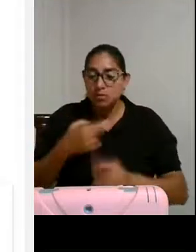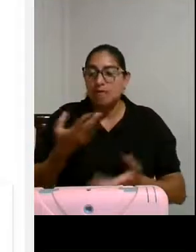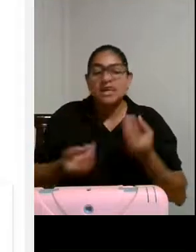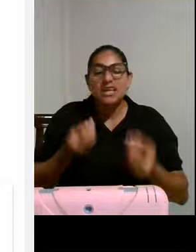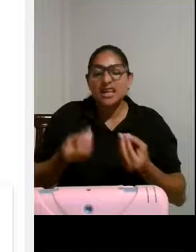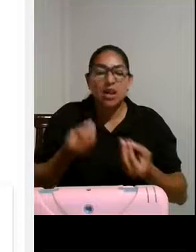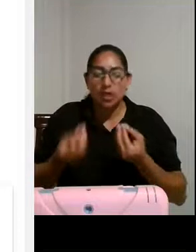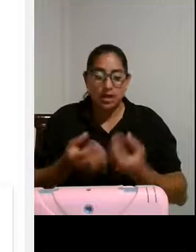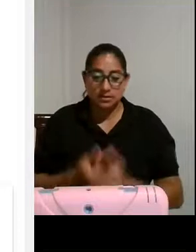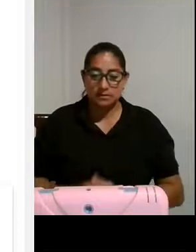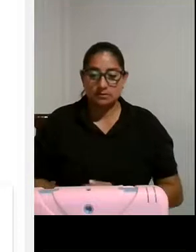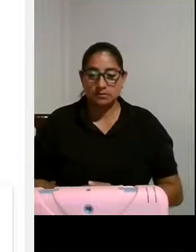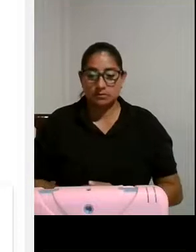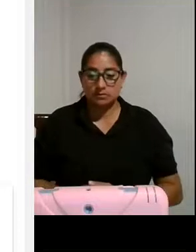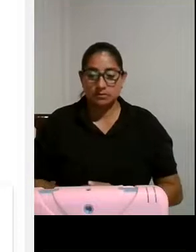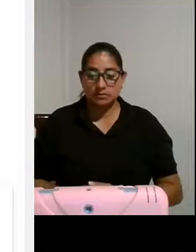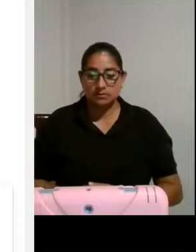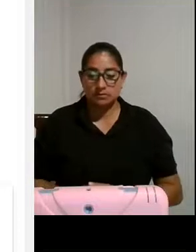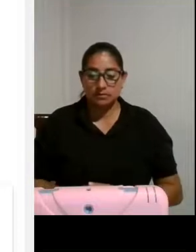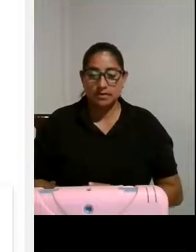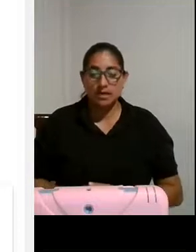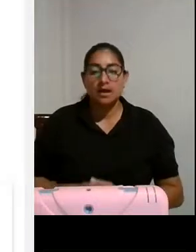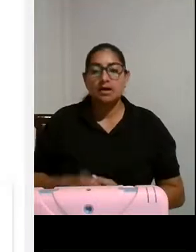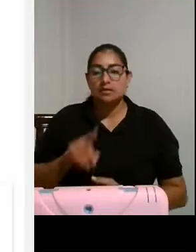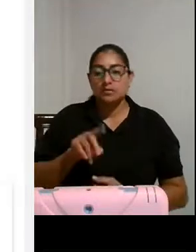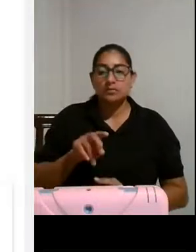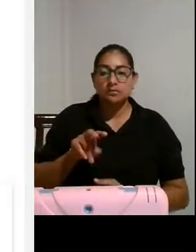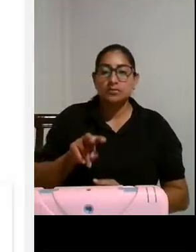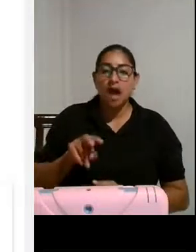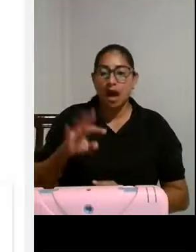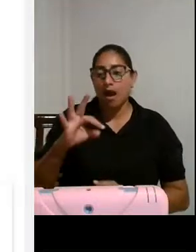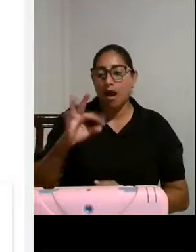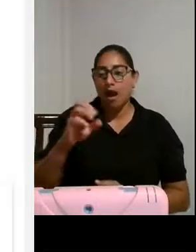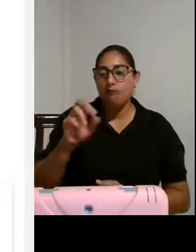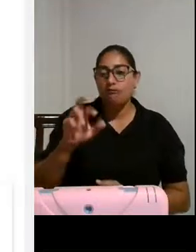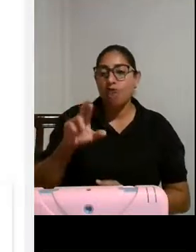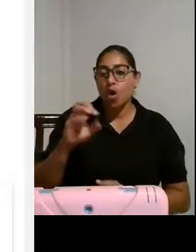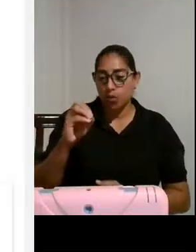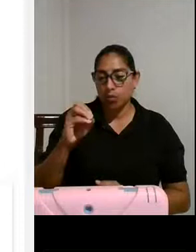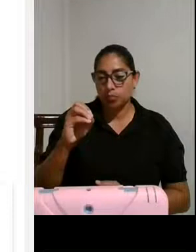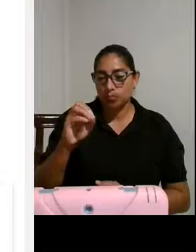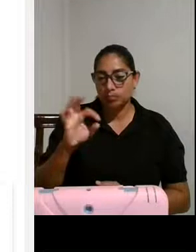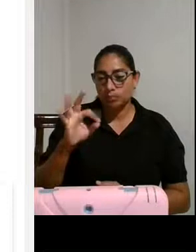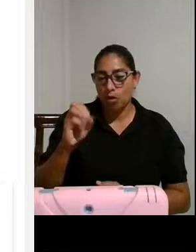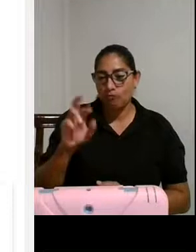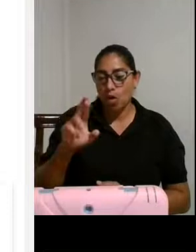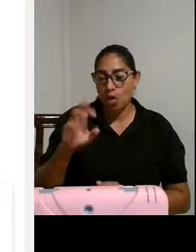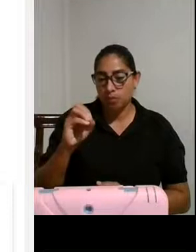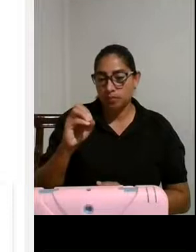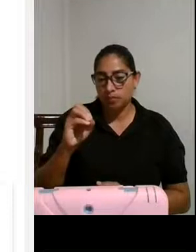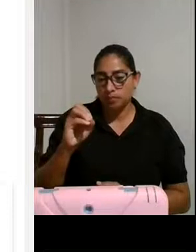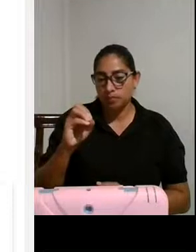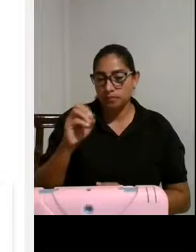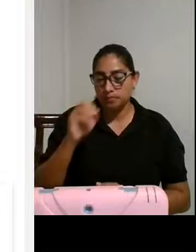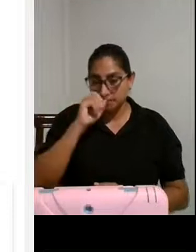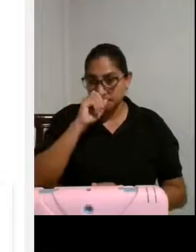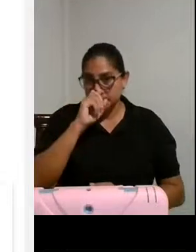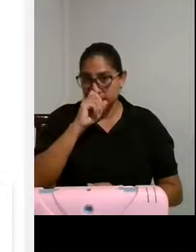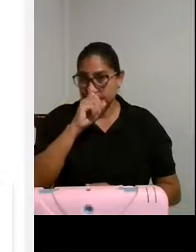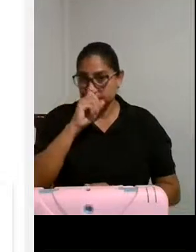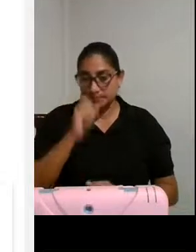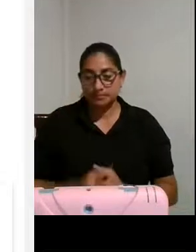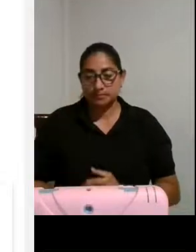que hacen. No es que esté mal, simplemente tal vez el ejercicio está evaluando otras cosas. Me imagino, no sé, ya que usted me